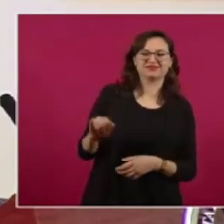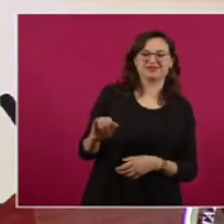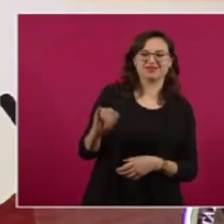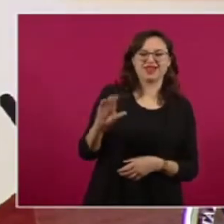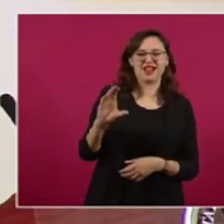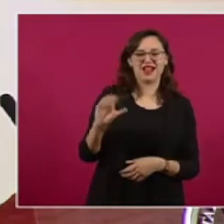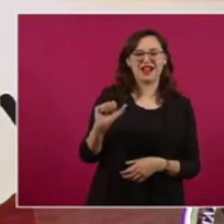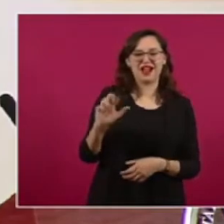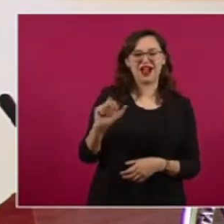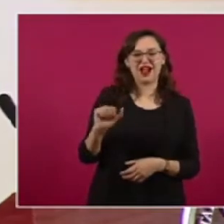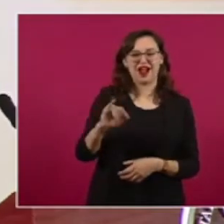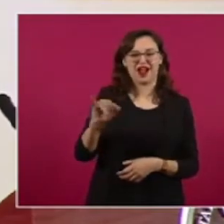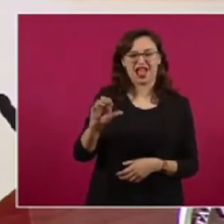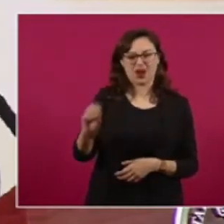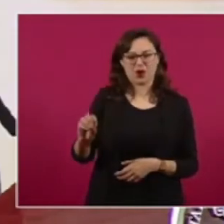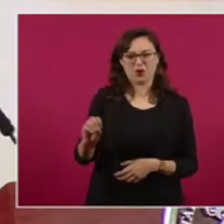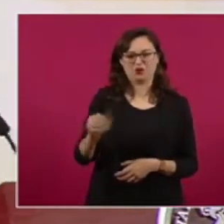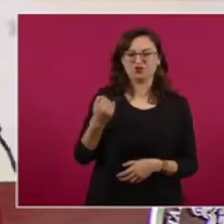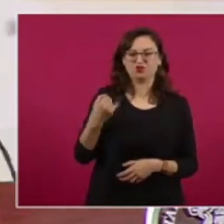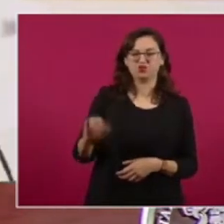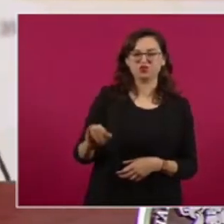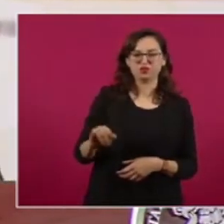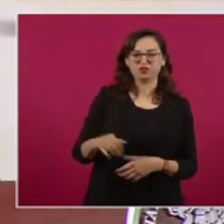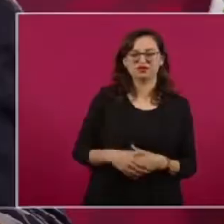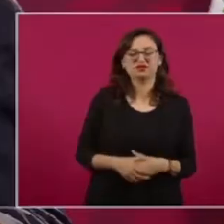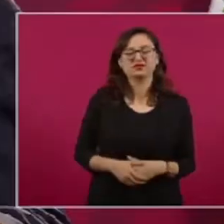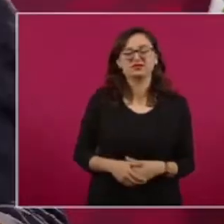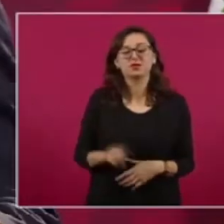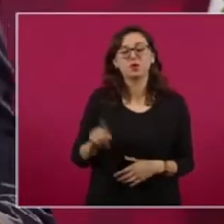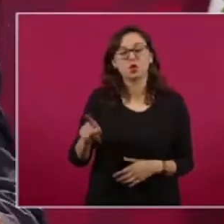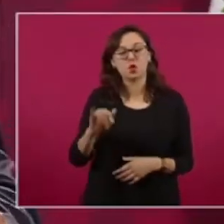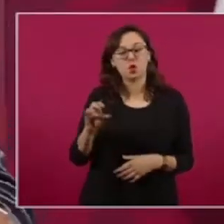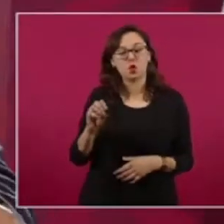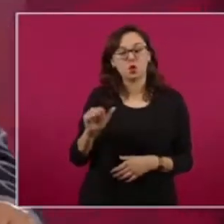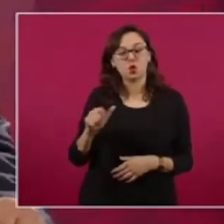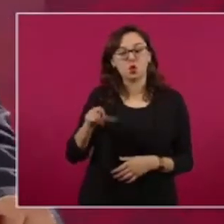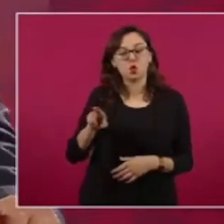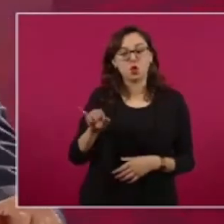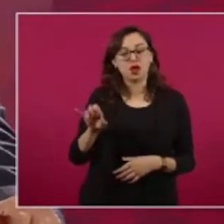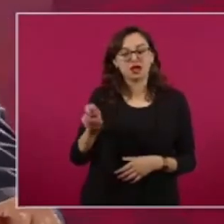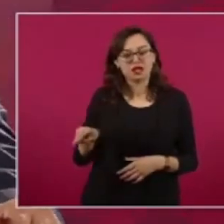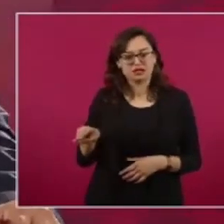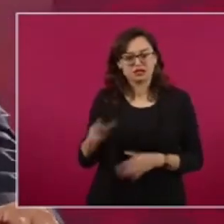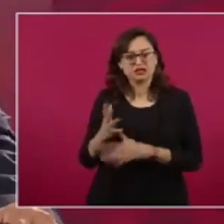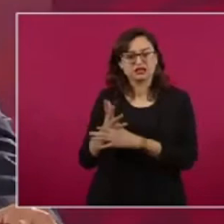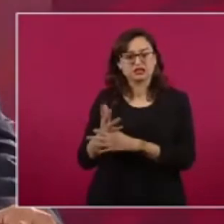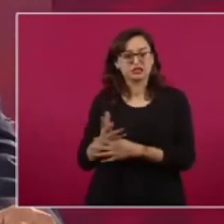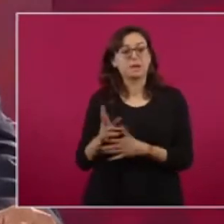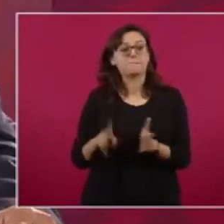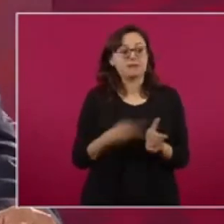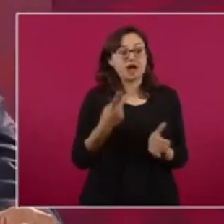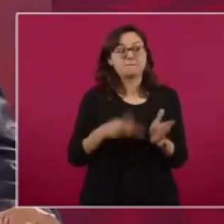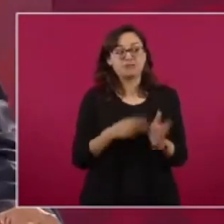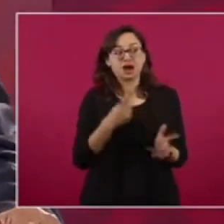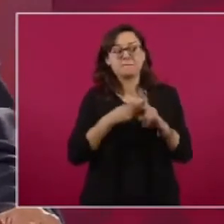y él habló de cuántas veces he mencionado la palabra carajo, y sí